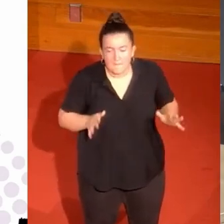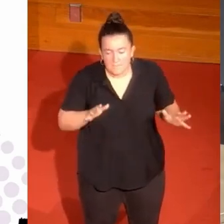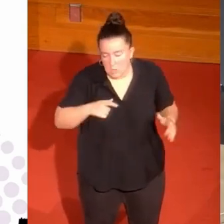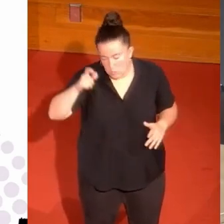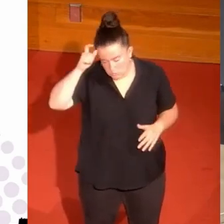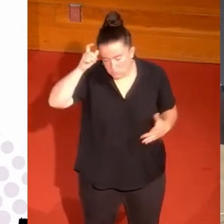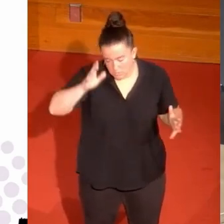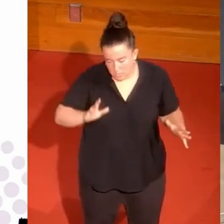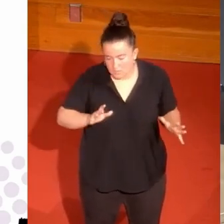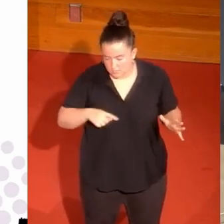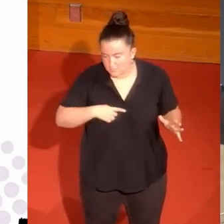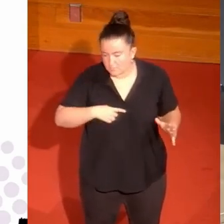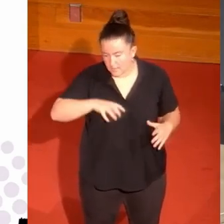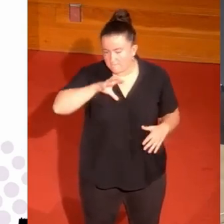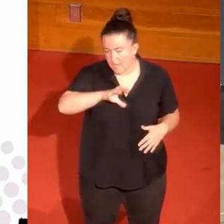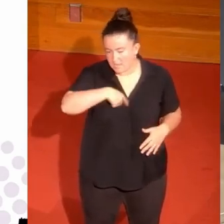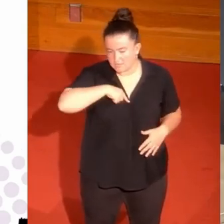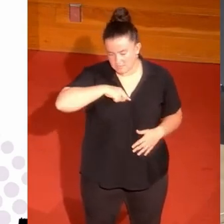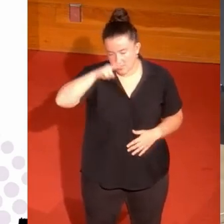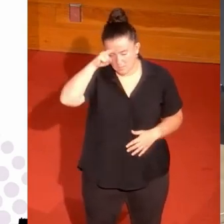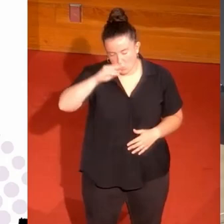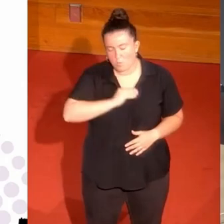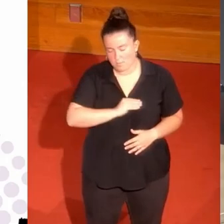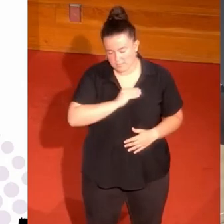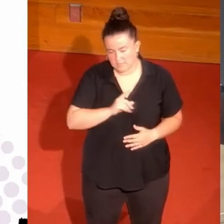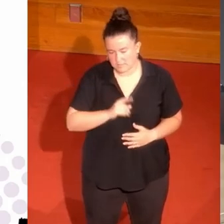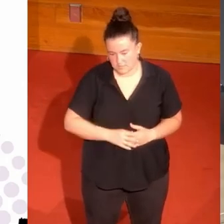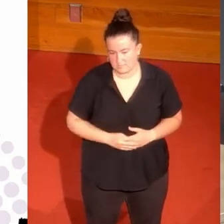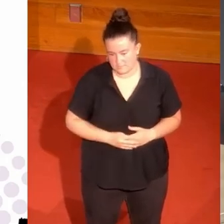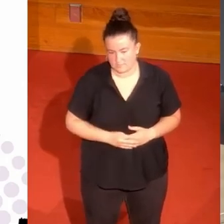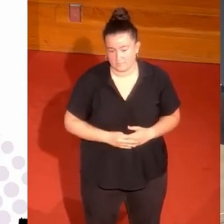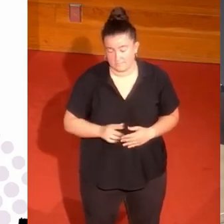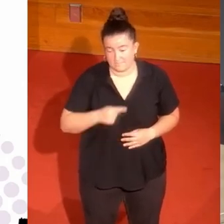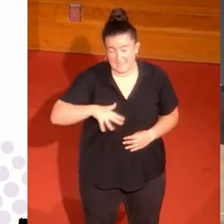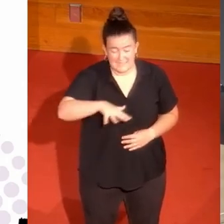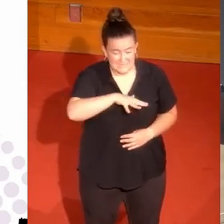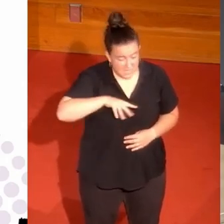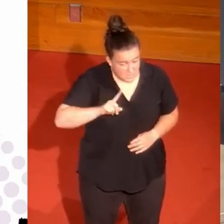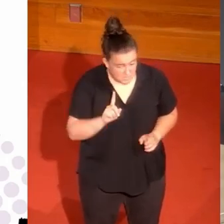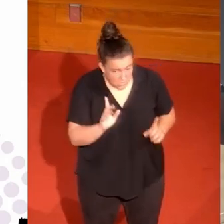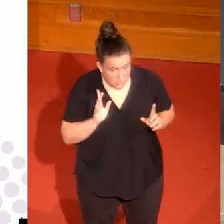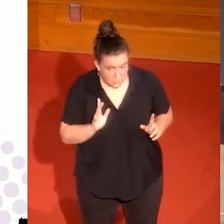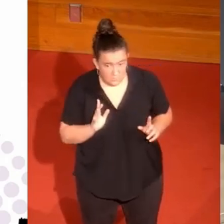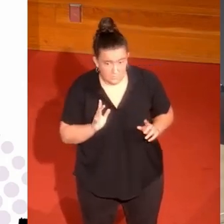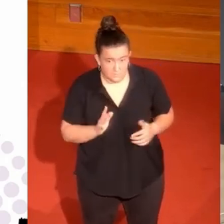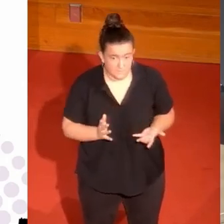Turquía es un es un país que nos preocupa bastante y es un es uno de los lugares donde se